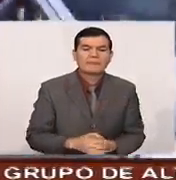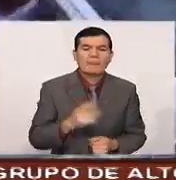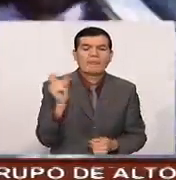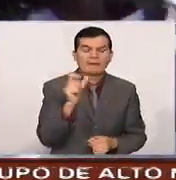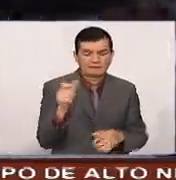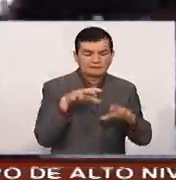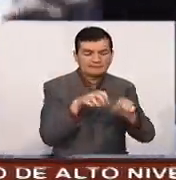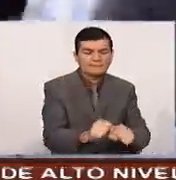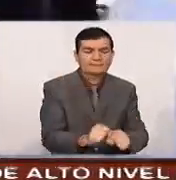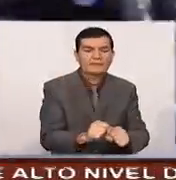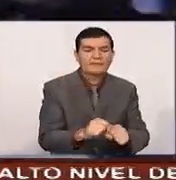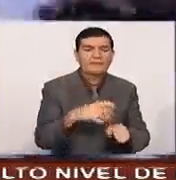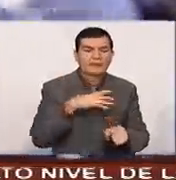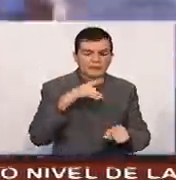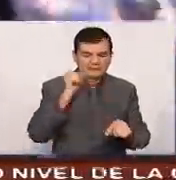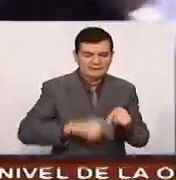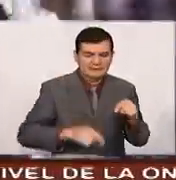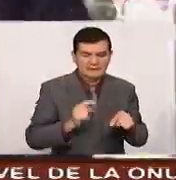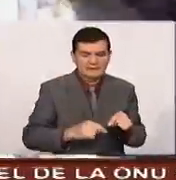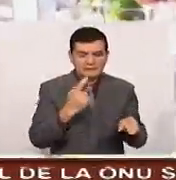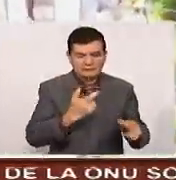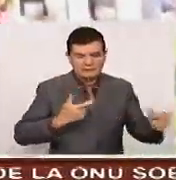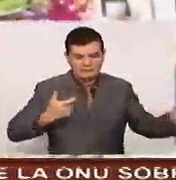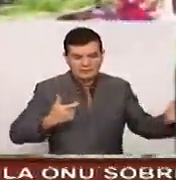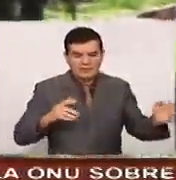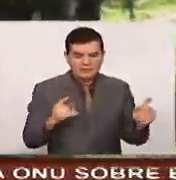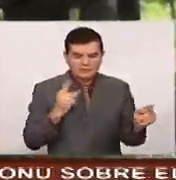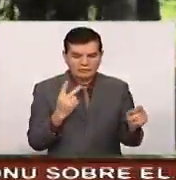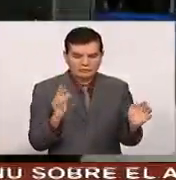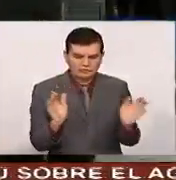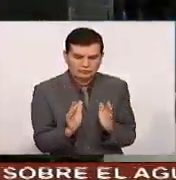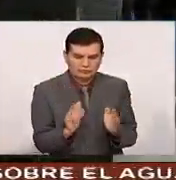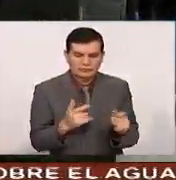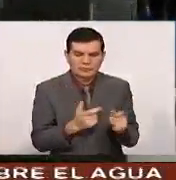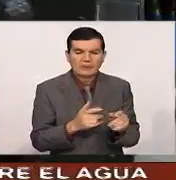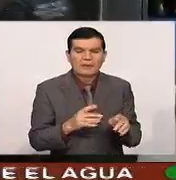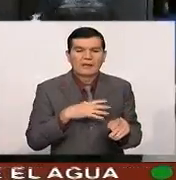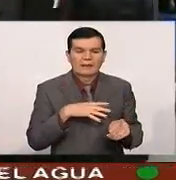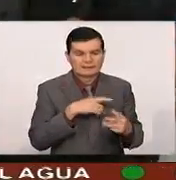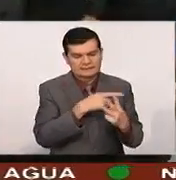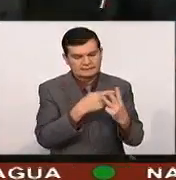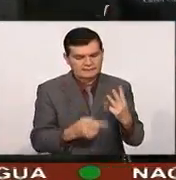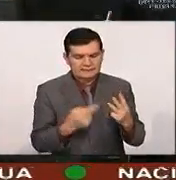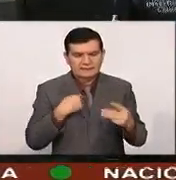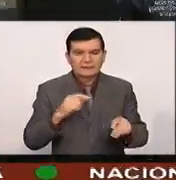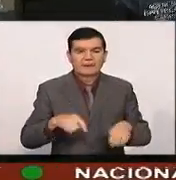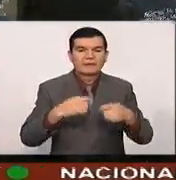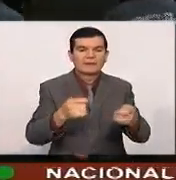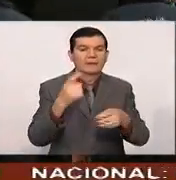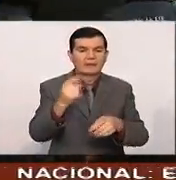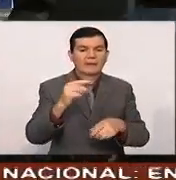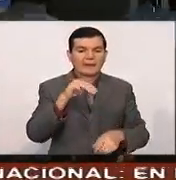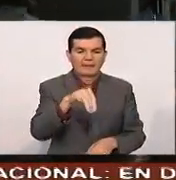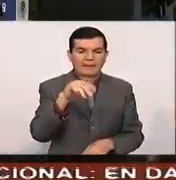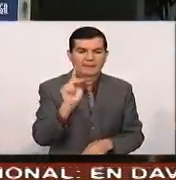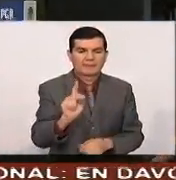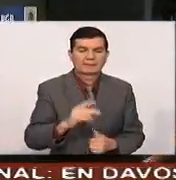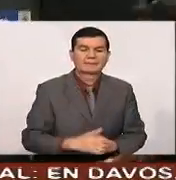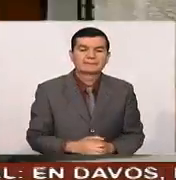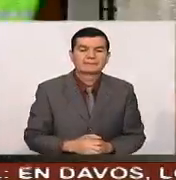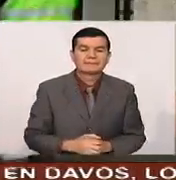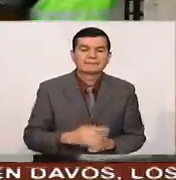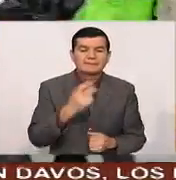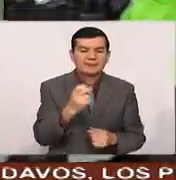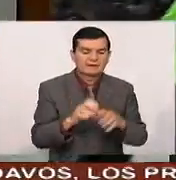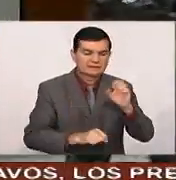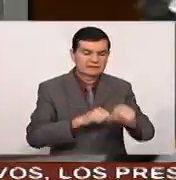de su detención, les fueron decomisadas un arma larga y 2 armas cortas. Los 3 fueron puestos a disposición del Ministerio Público. Con